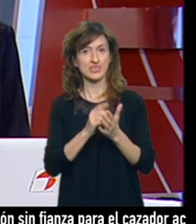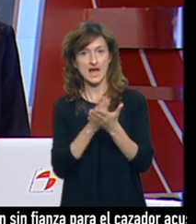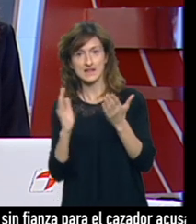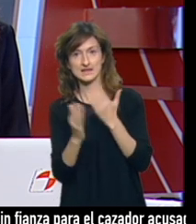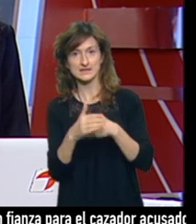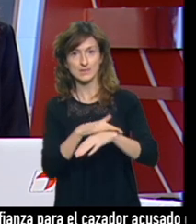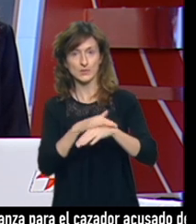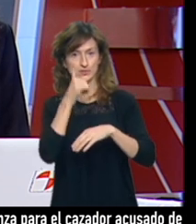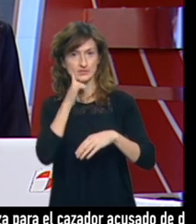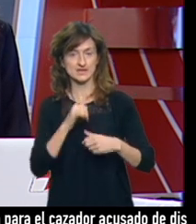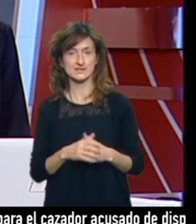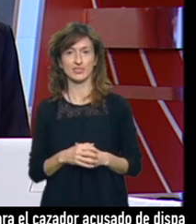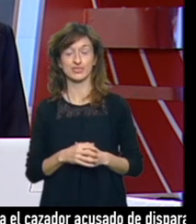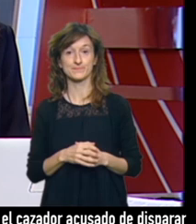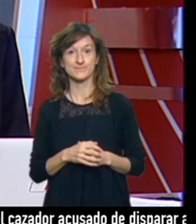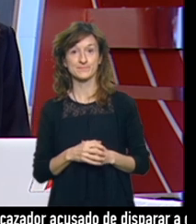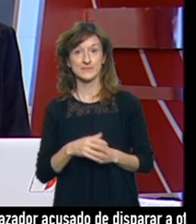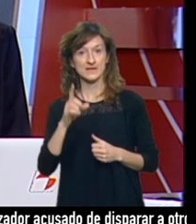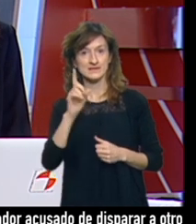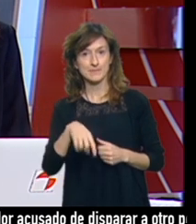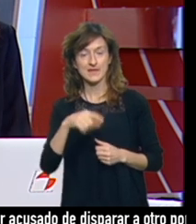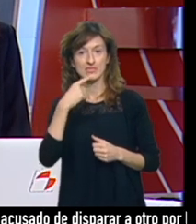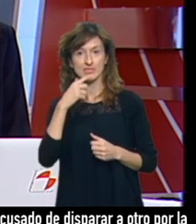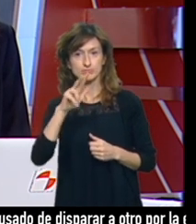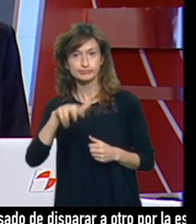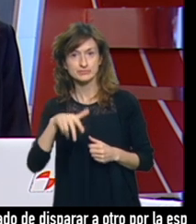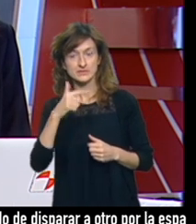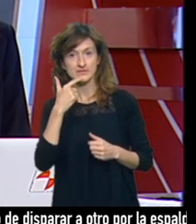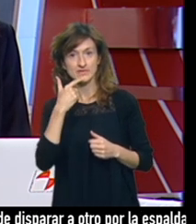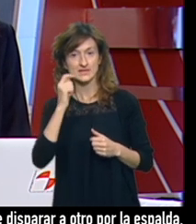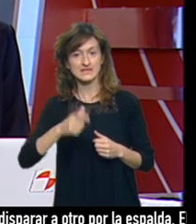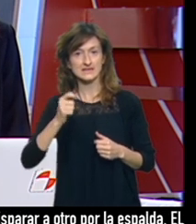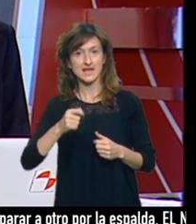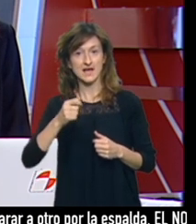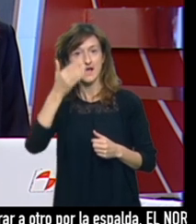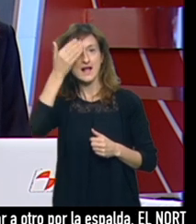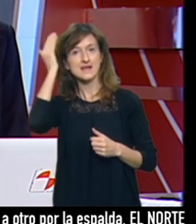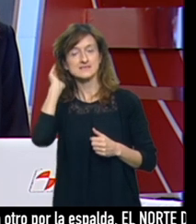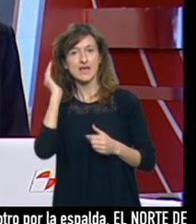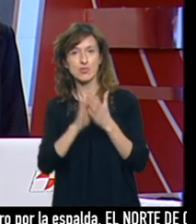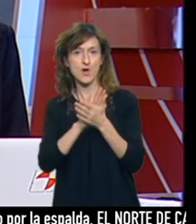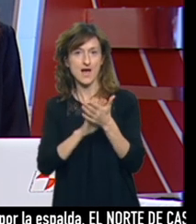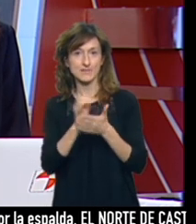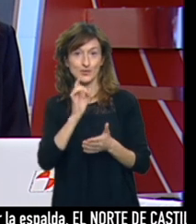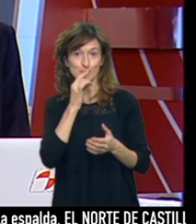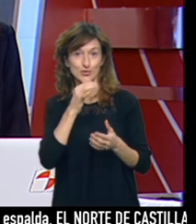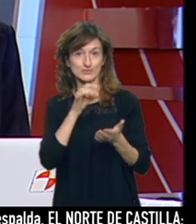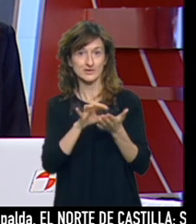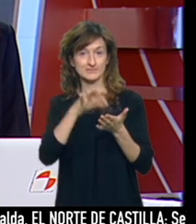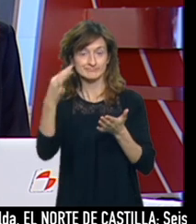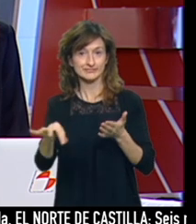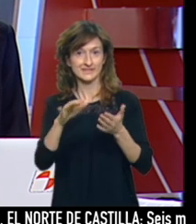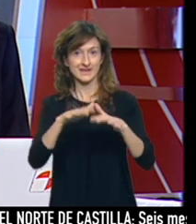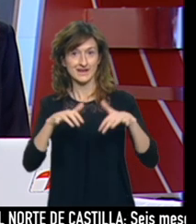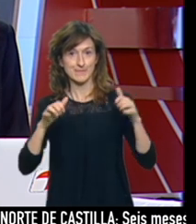al gobierno de Pedro Sánchez. Por cierto, también reconoció que no habla habitualmente con Pablo Casado desde que fuera destituida como portavoz en la